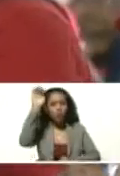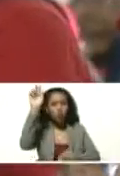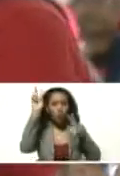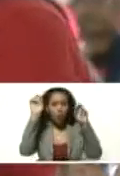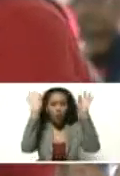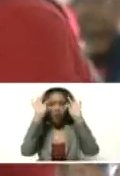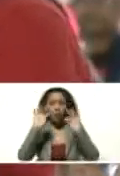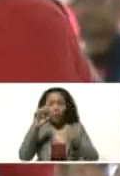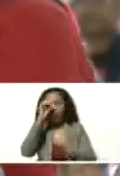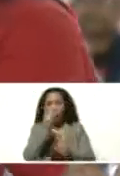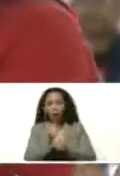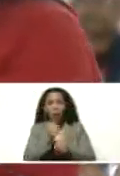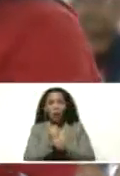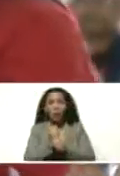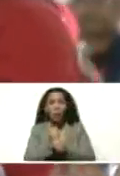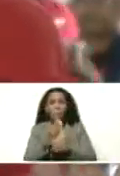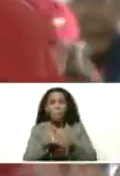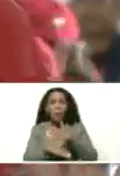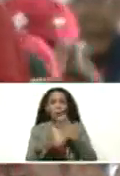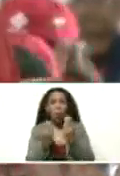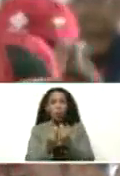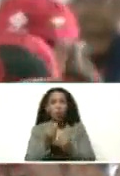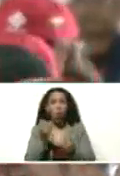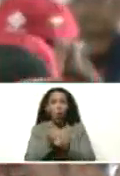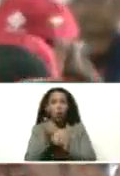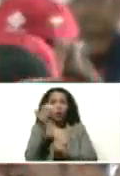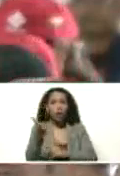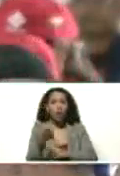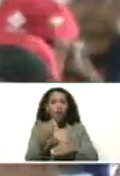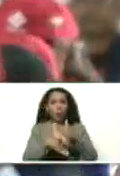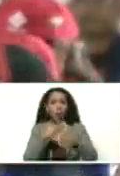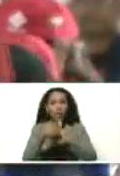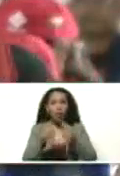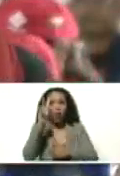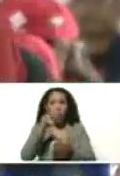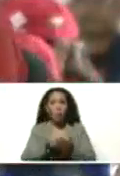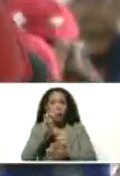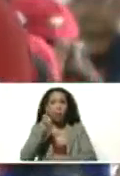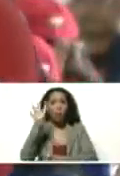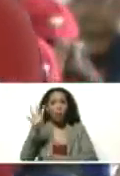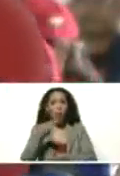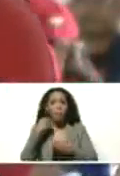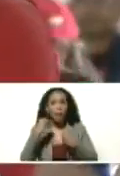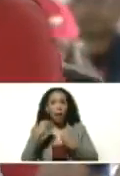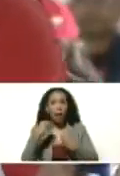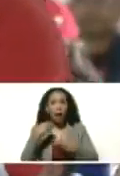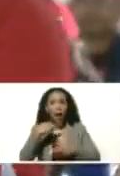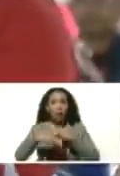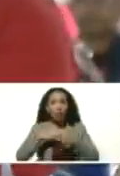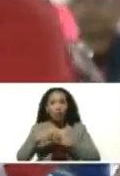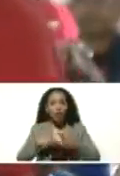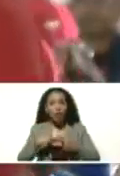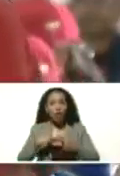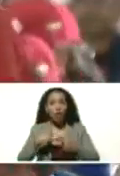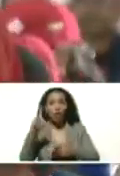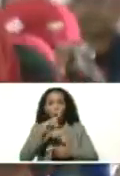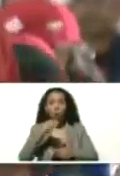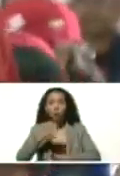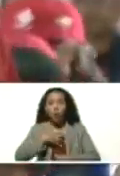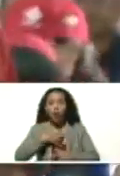gestión. Vamos con usted, vamos garantizando ese 2024 para que la revolución sea